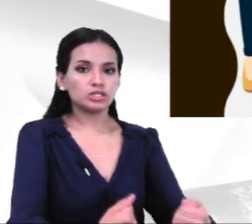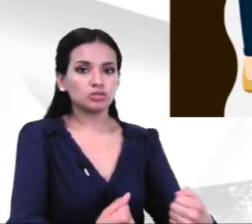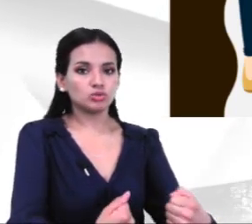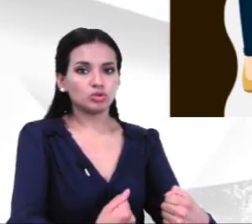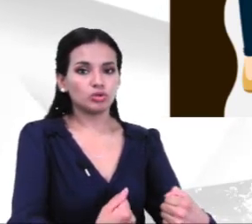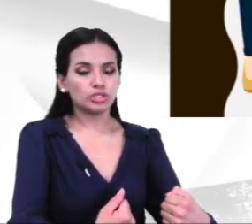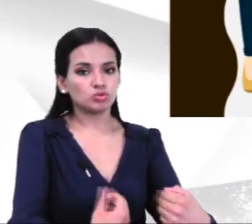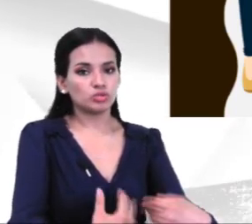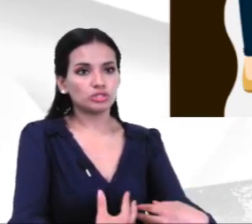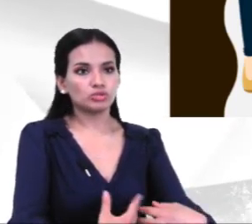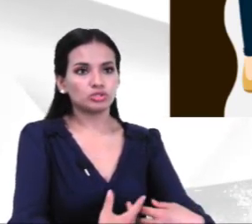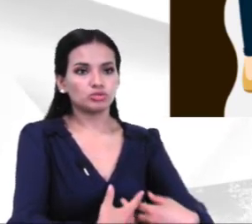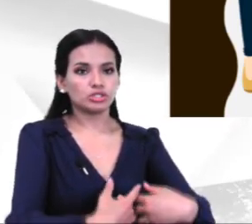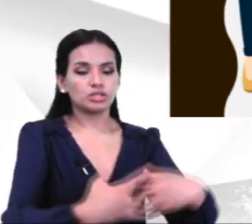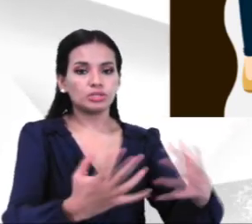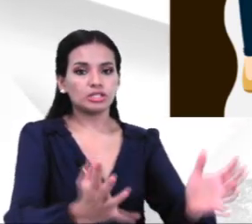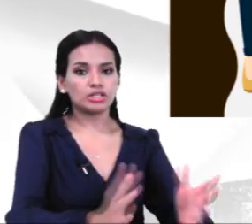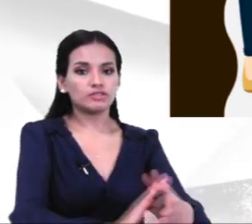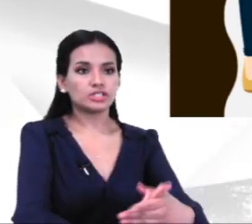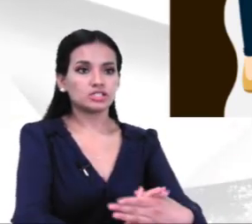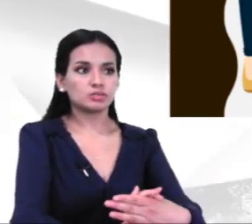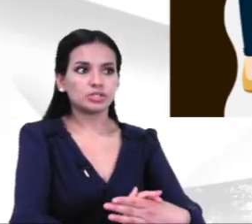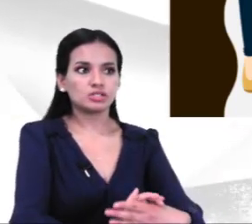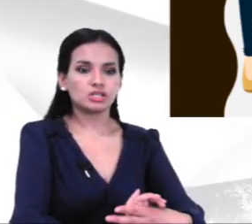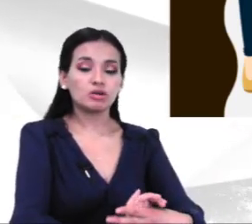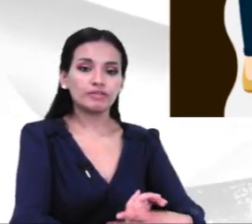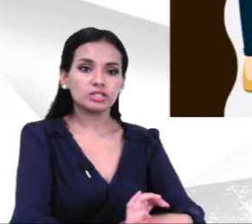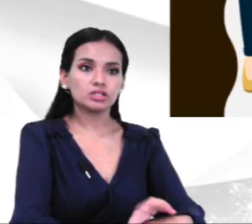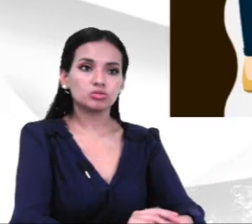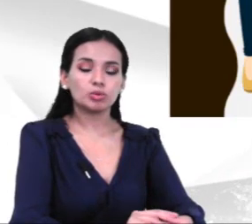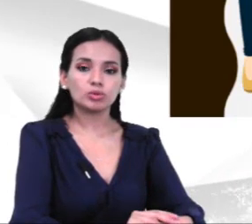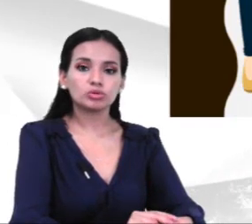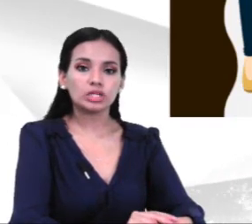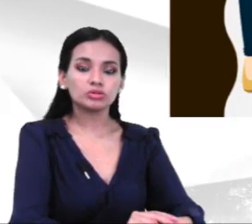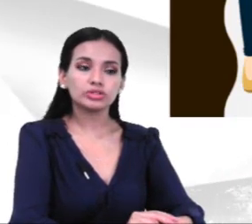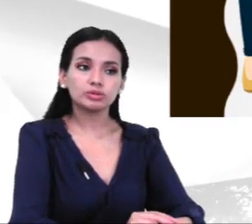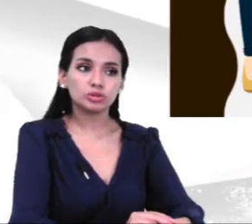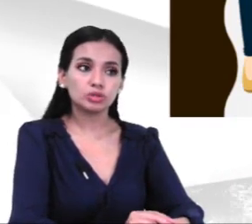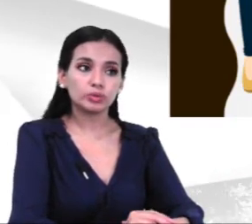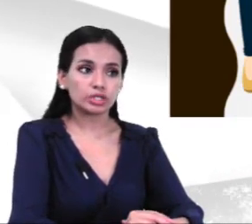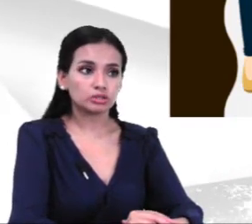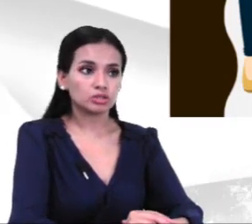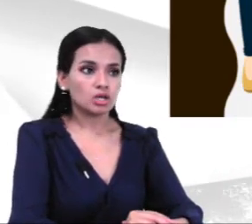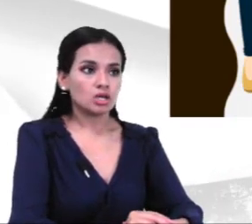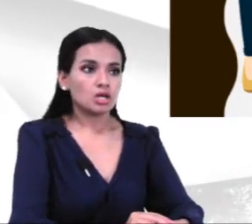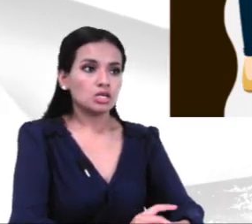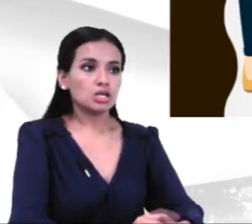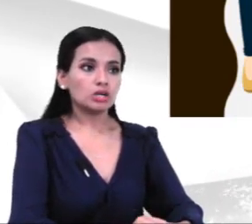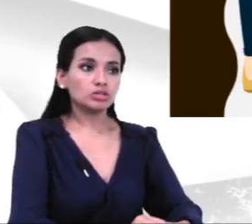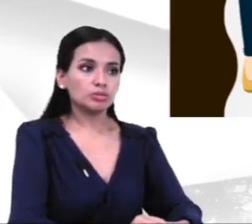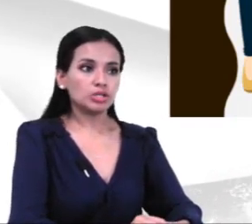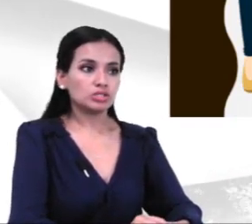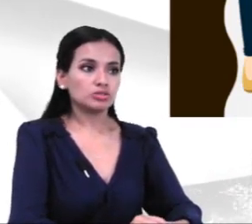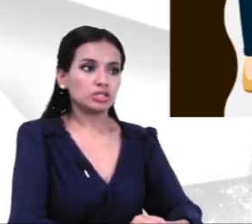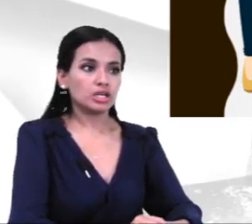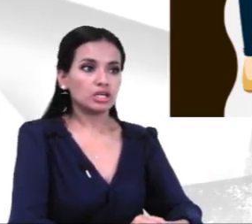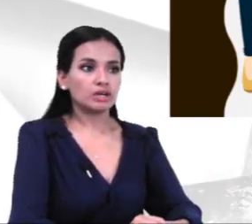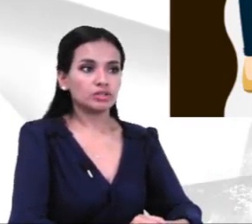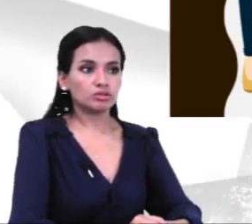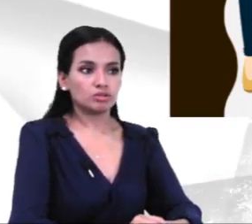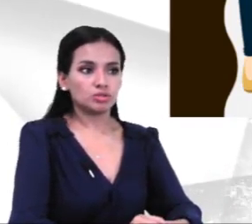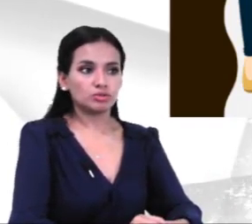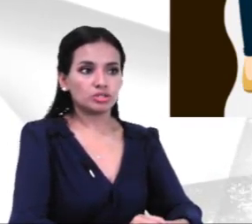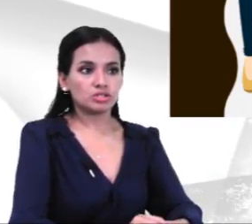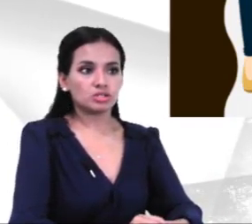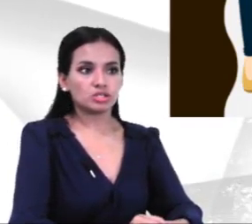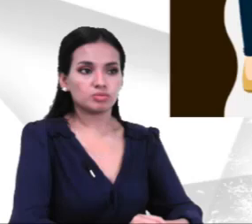nuestro planeta no sólo es nuestro sino que también de las diversas especies que lo habitan entonces por lo tanto debemos de cuidar y la contaminación degrada